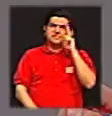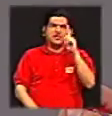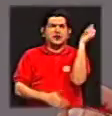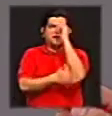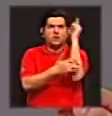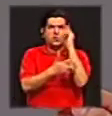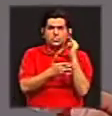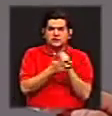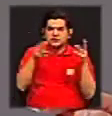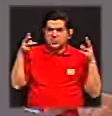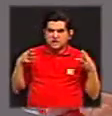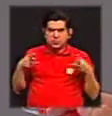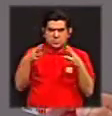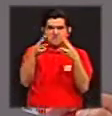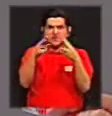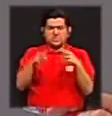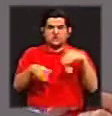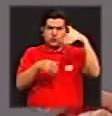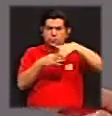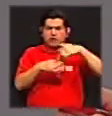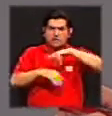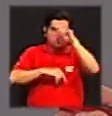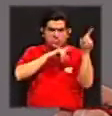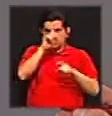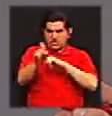diseño metodológico en la encuesta para